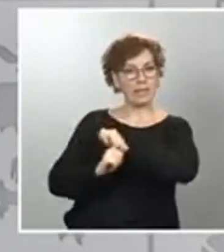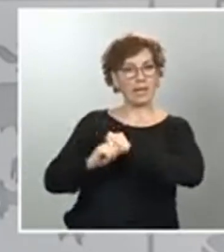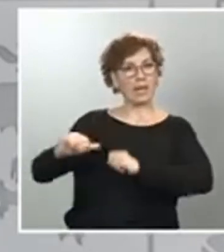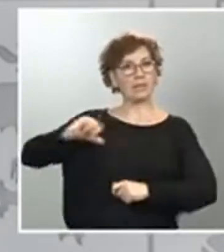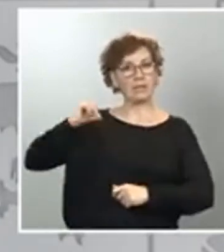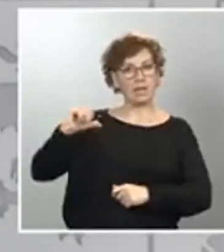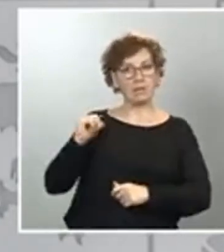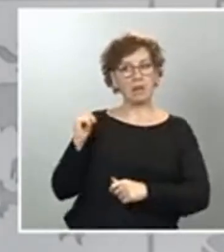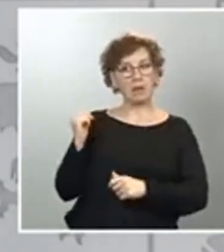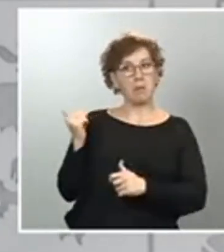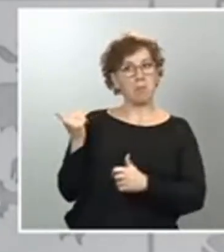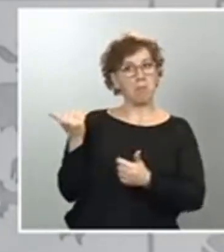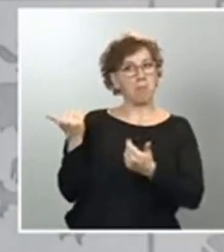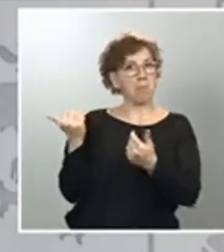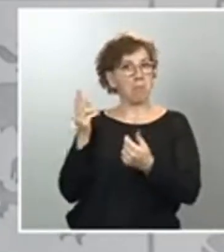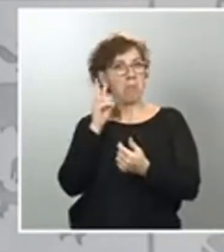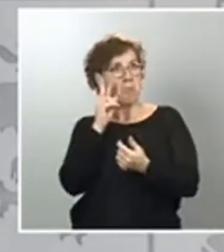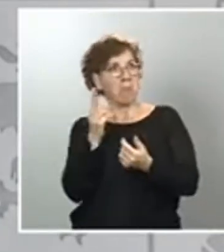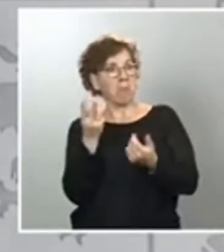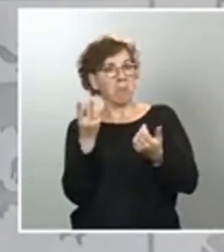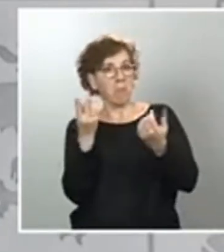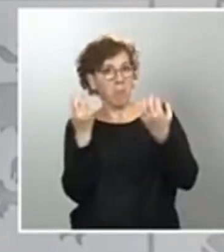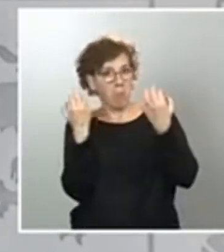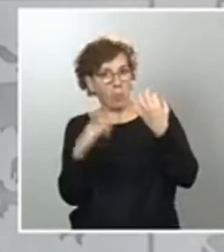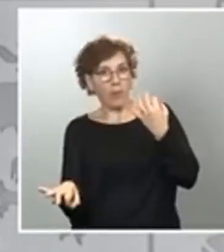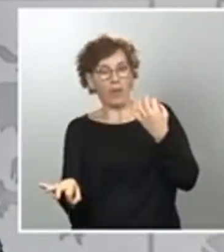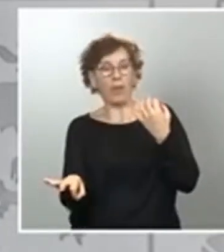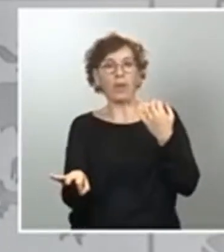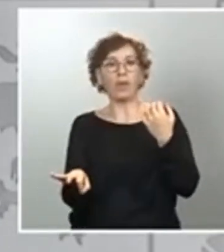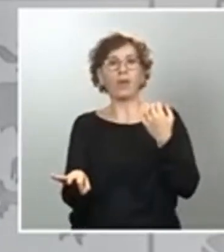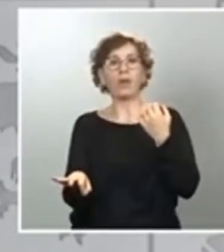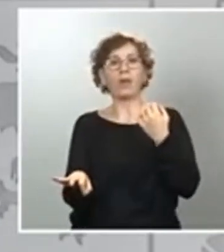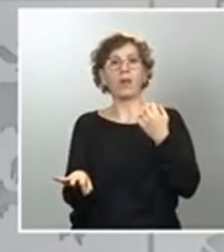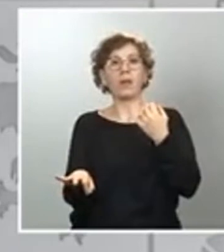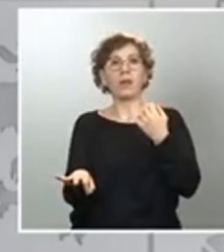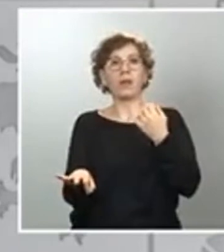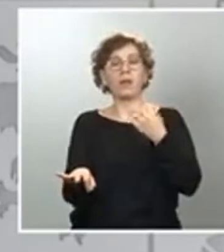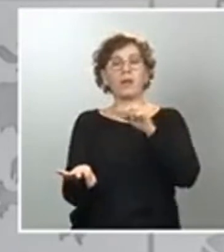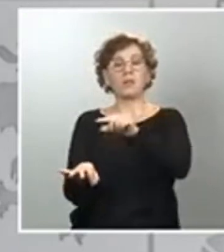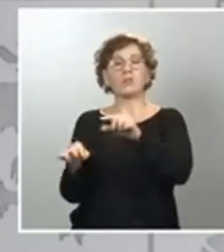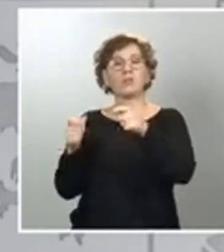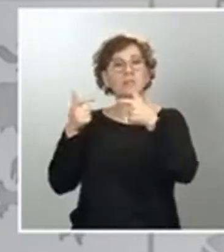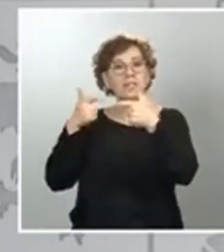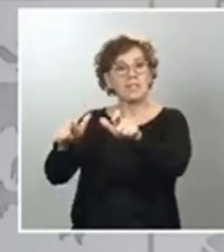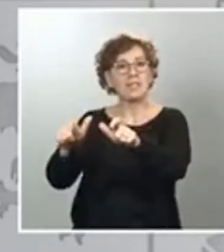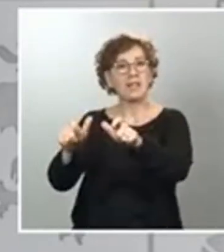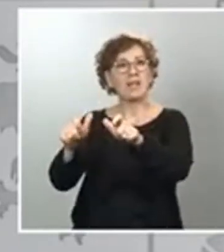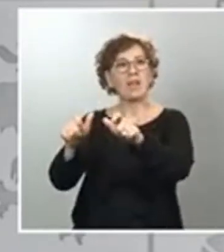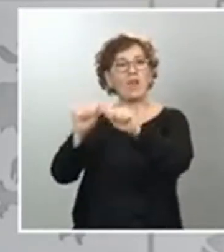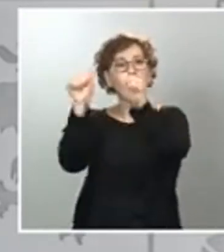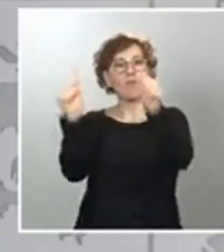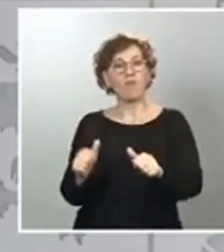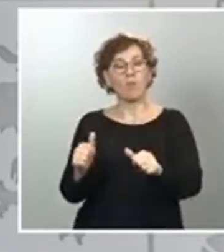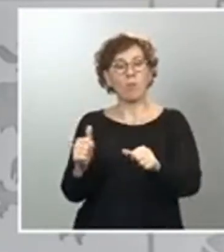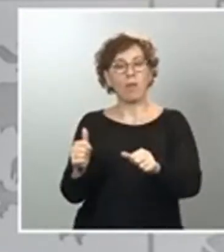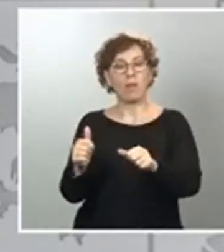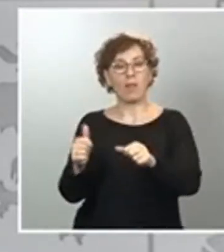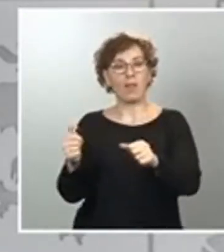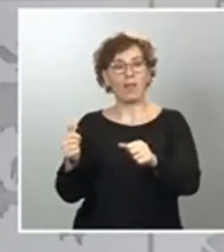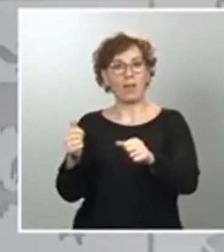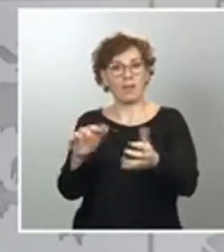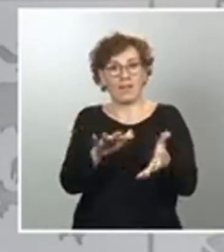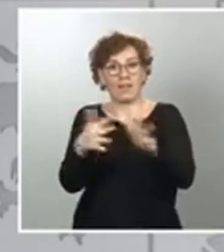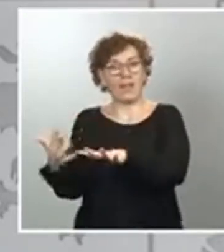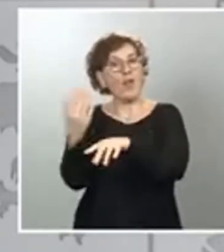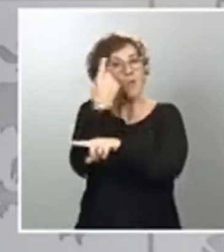permiten, pues ser una unidad de acción diferenciada, pues lógicamente el Ministerio de Sanidad tendrá que decidir si eso es posible